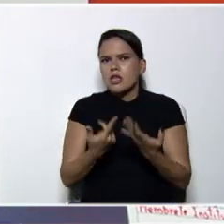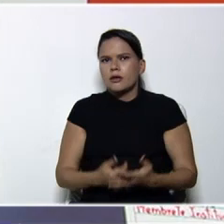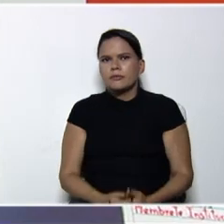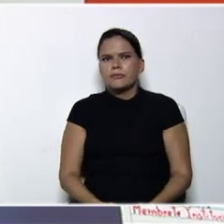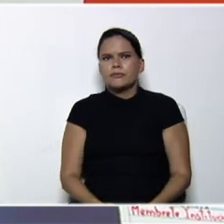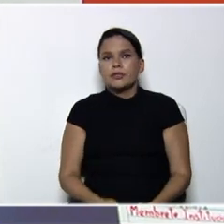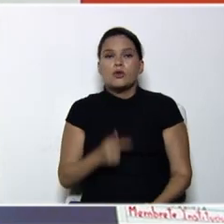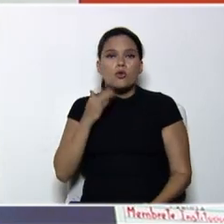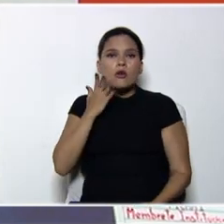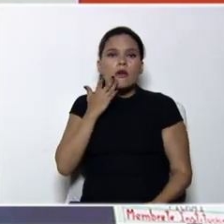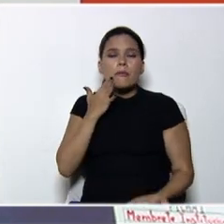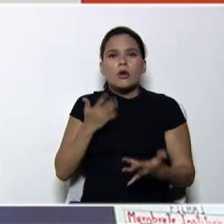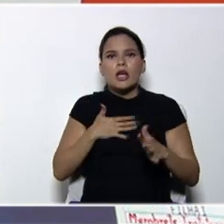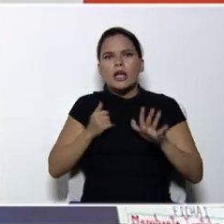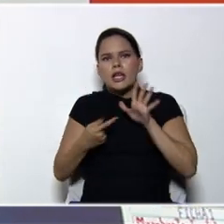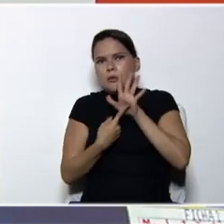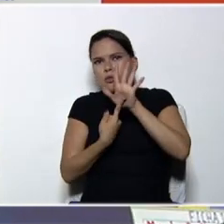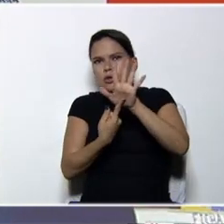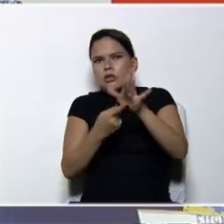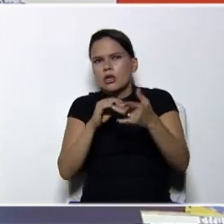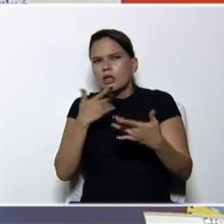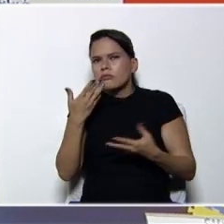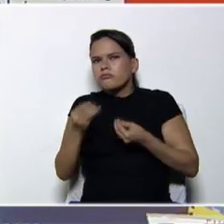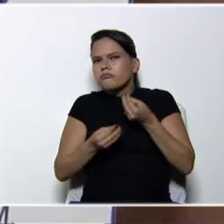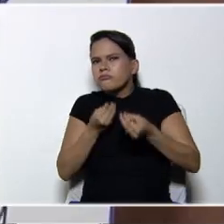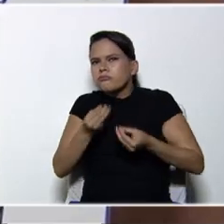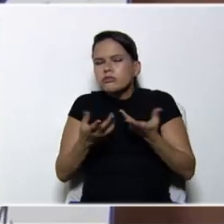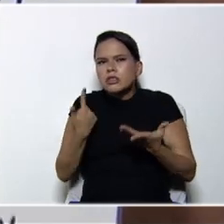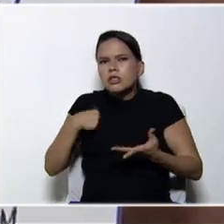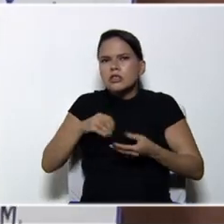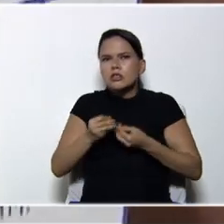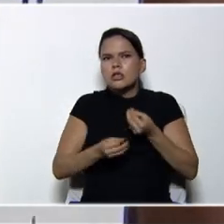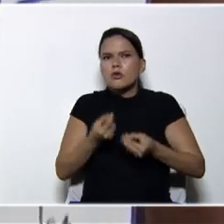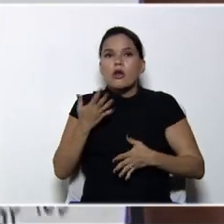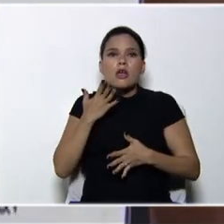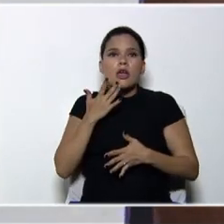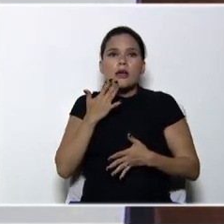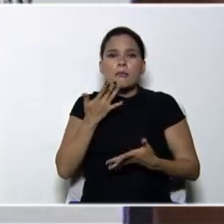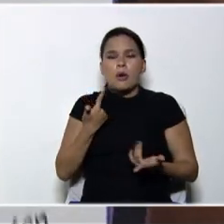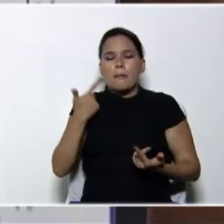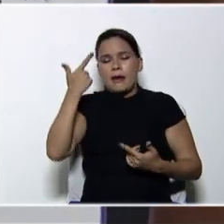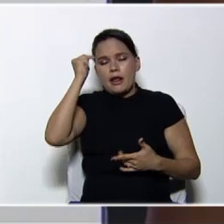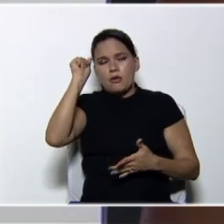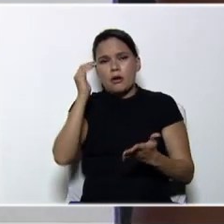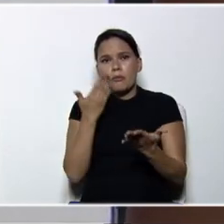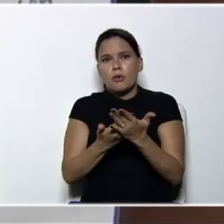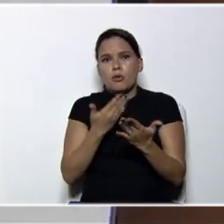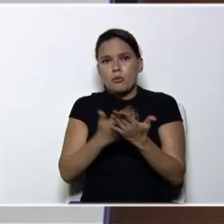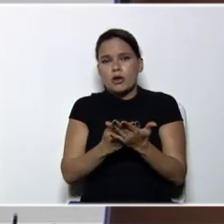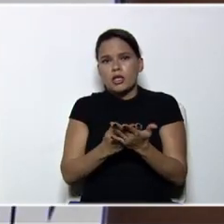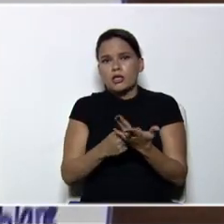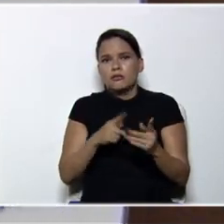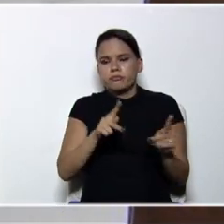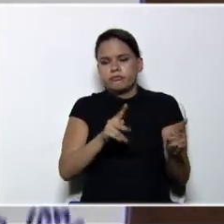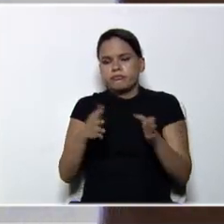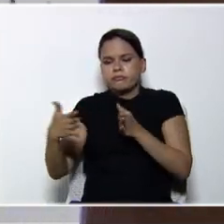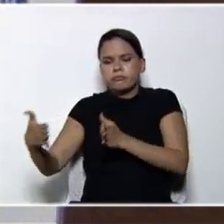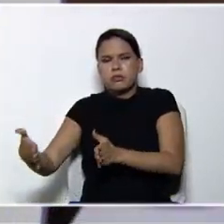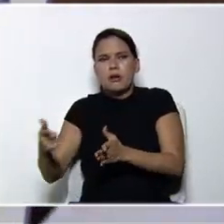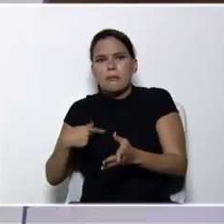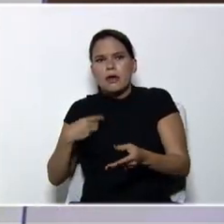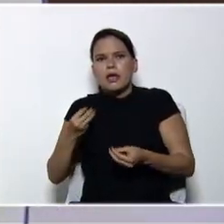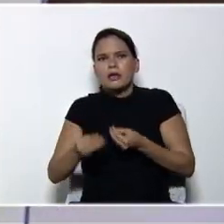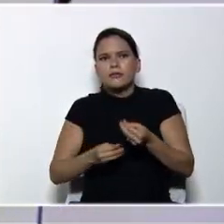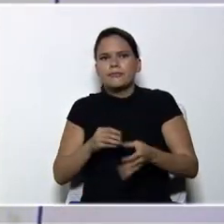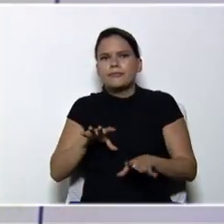esto es un ejemplo que quería mostrarles de cómo deben hacer entonces un ejemplo para una propuesta o un plan para